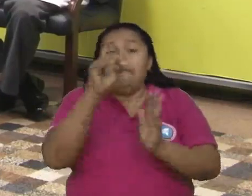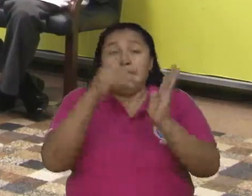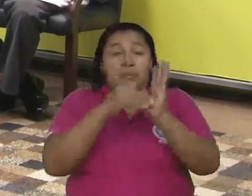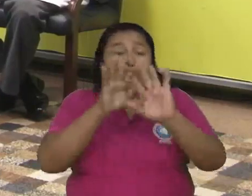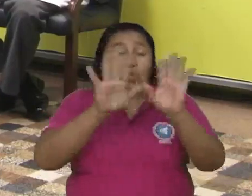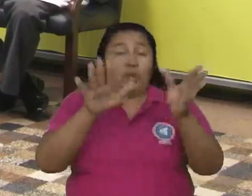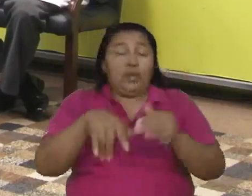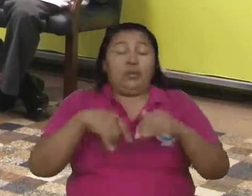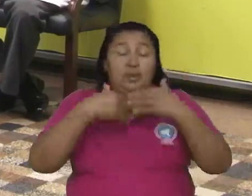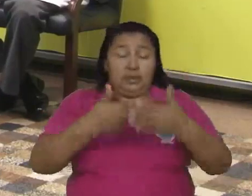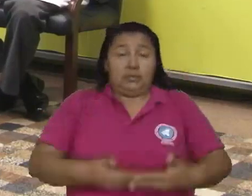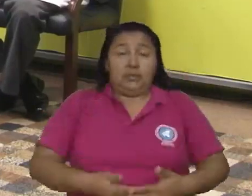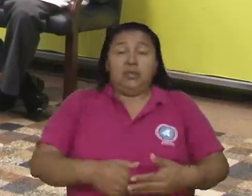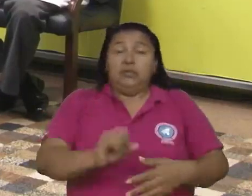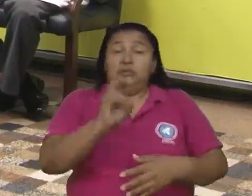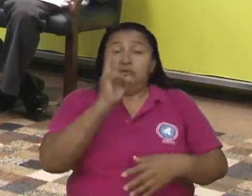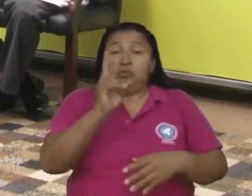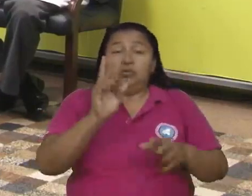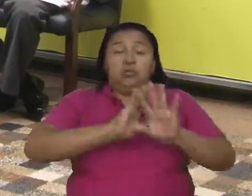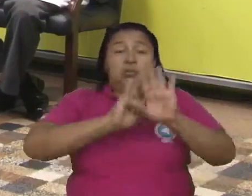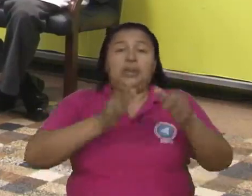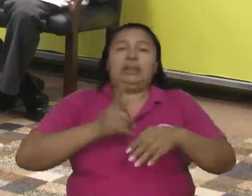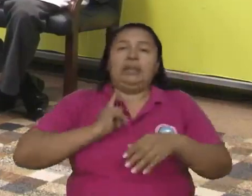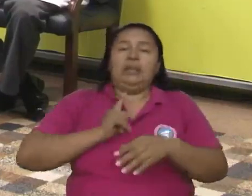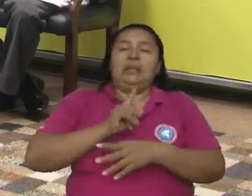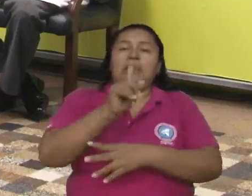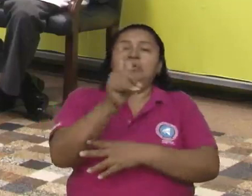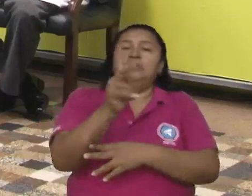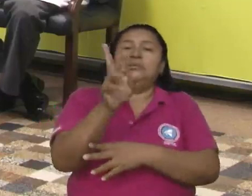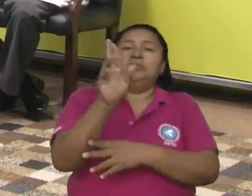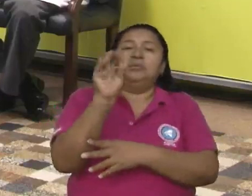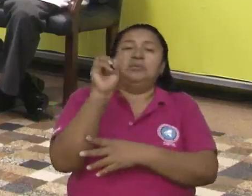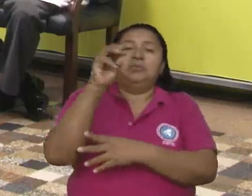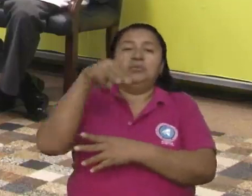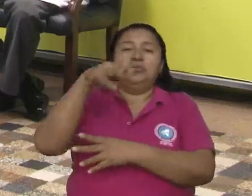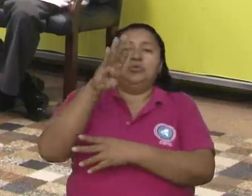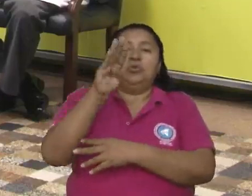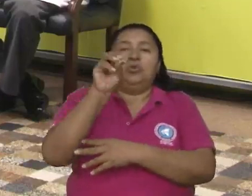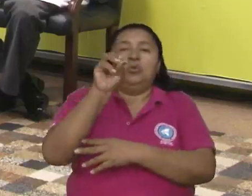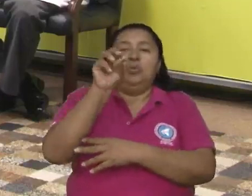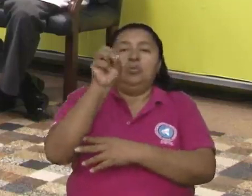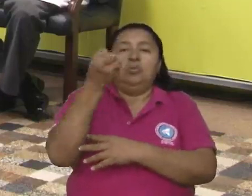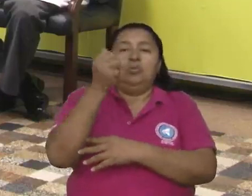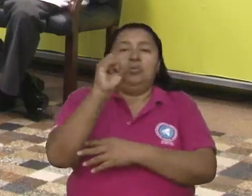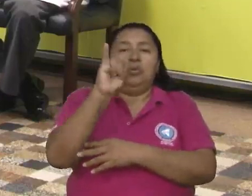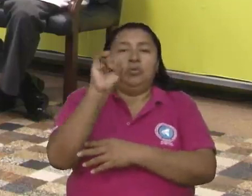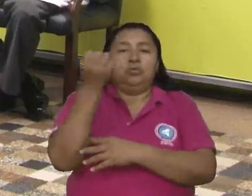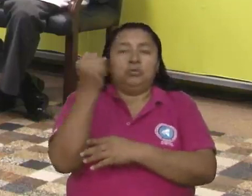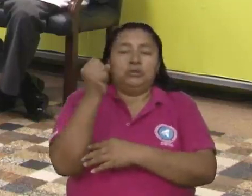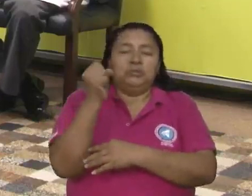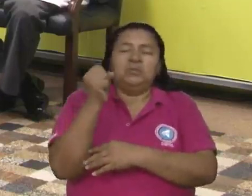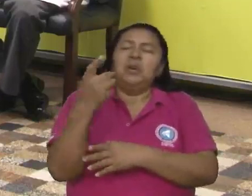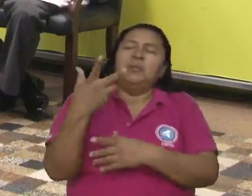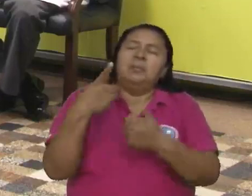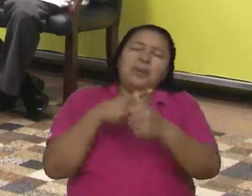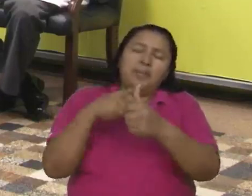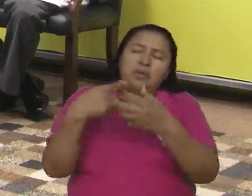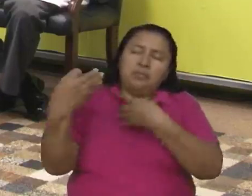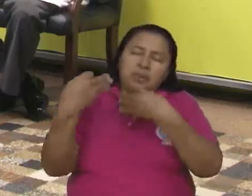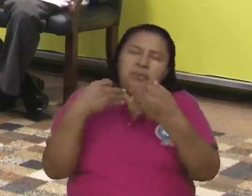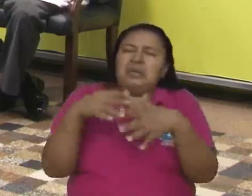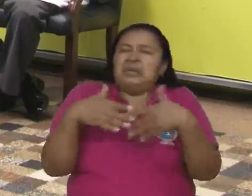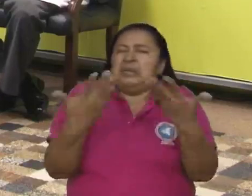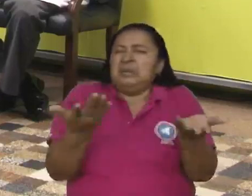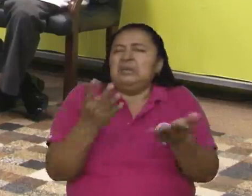embarazadas padecen la trombosis. Quisiera en primer lugar que me explicara qué es esta enfermedad,